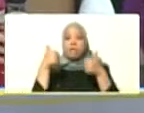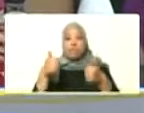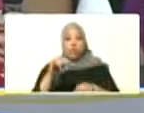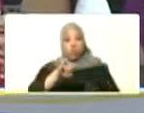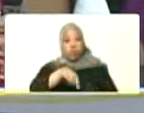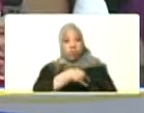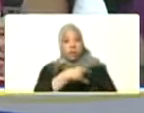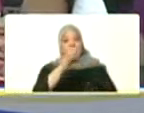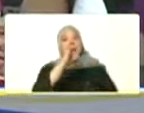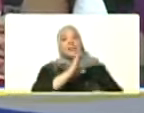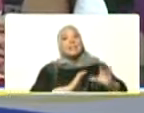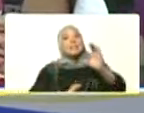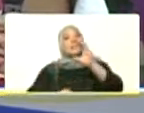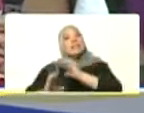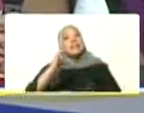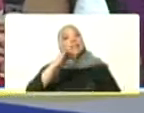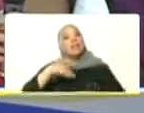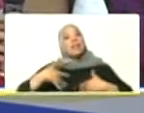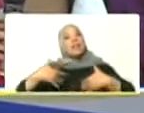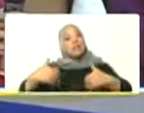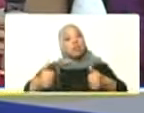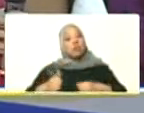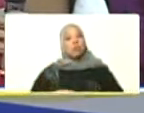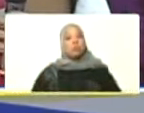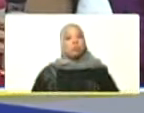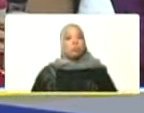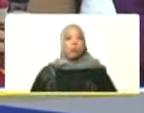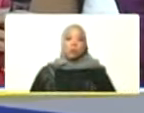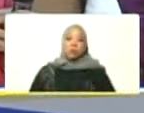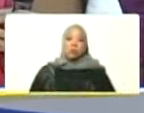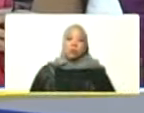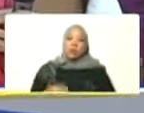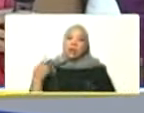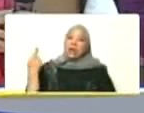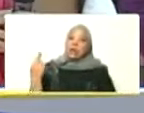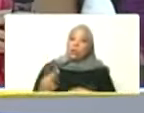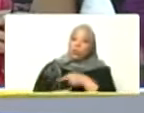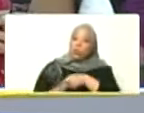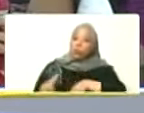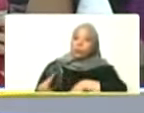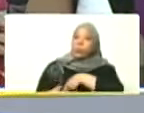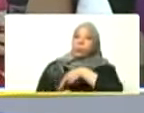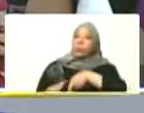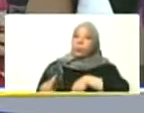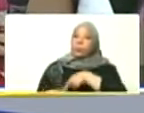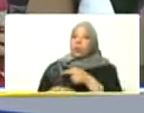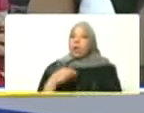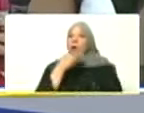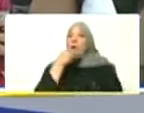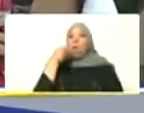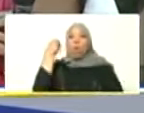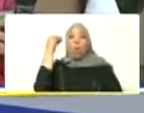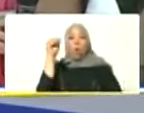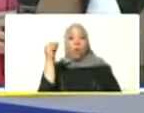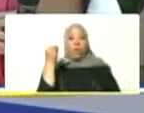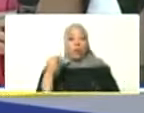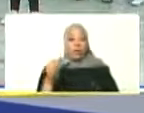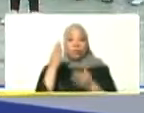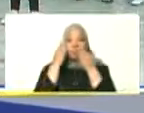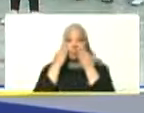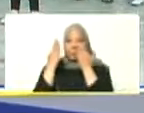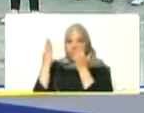Universidad de las Ciencias de la Salud, creación de la revolución. Una joven, mira, que tiene